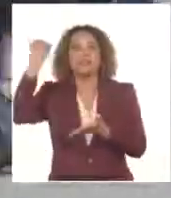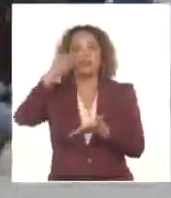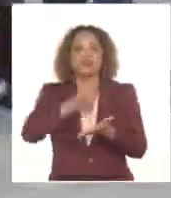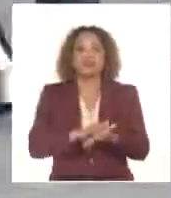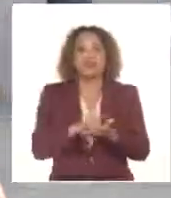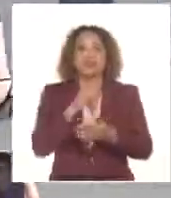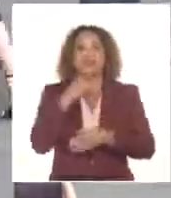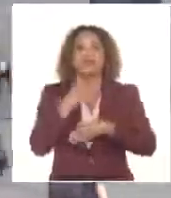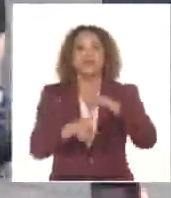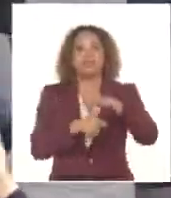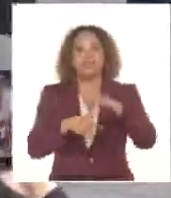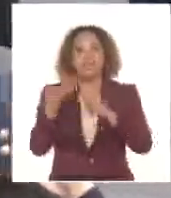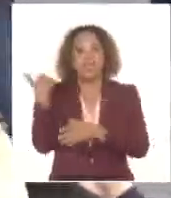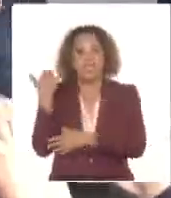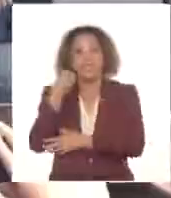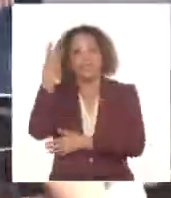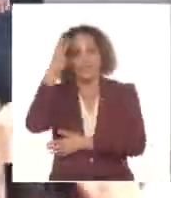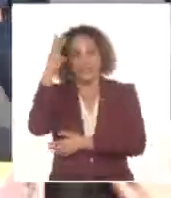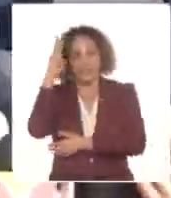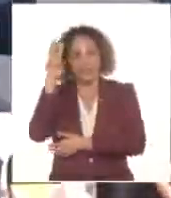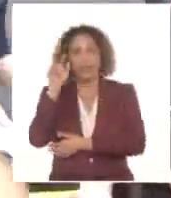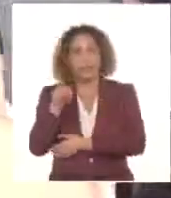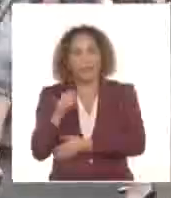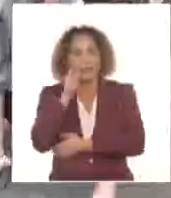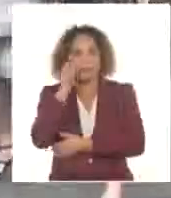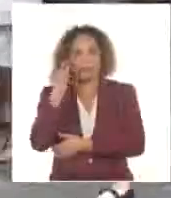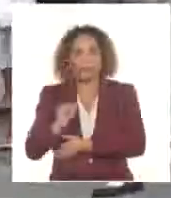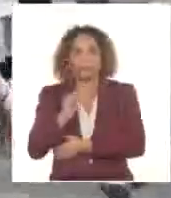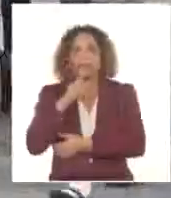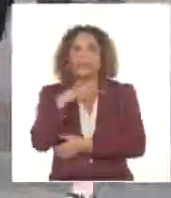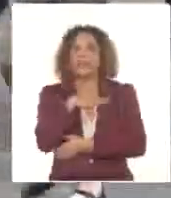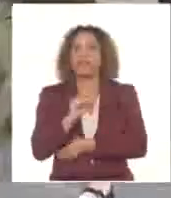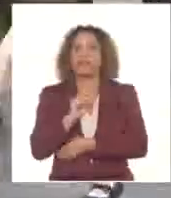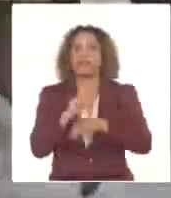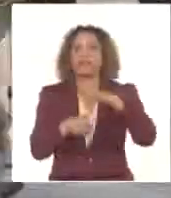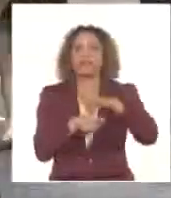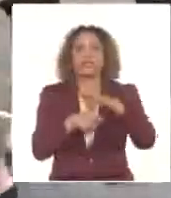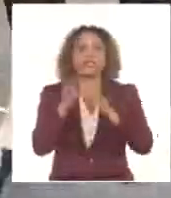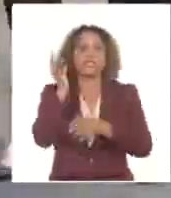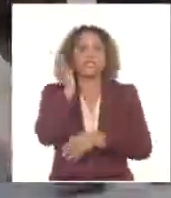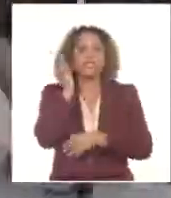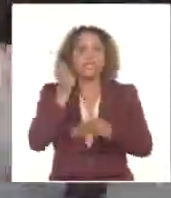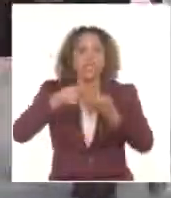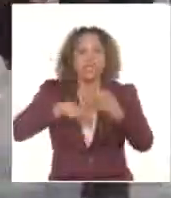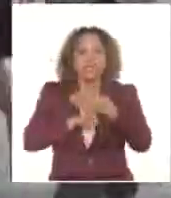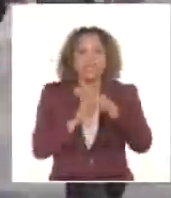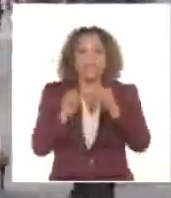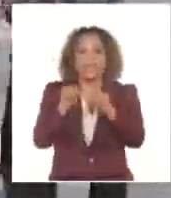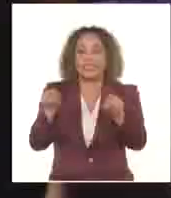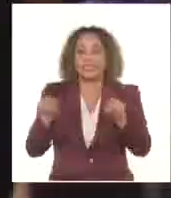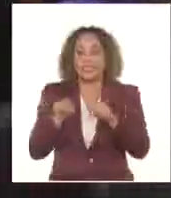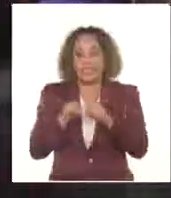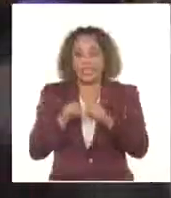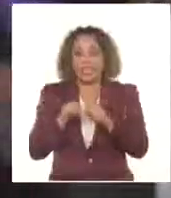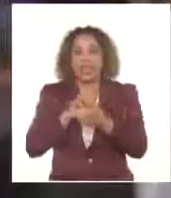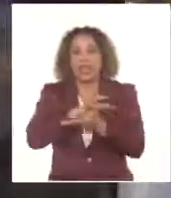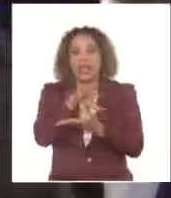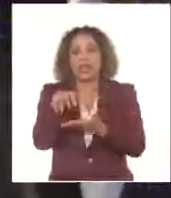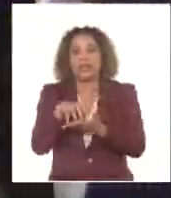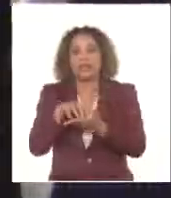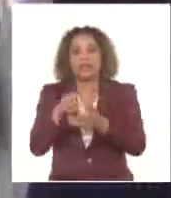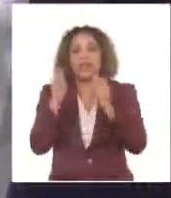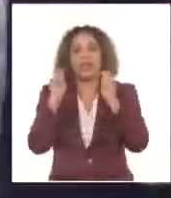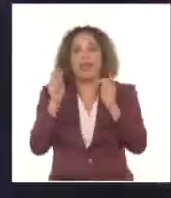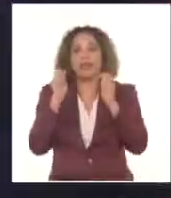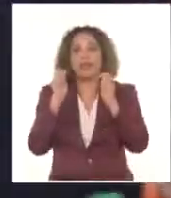saliente Andrés Manuel López Obrador y el de la nueva mandataria quien al entrar al salón de los plenos el legislativo fue aclamada por